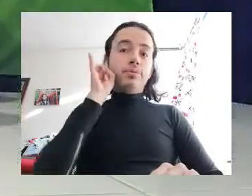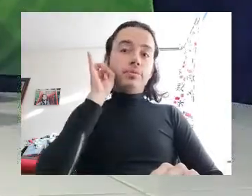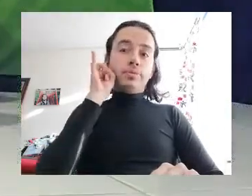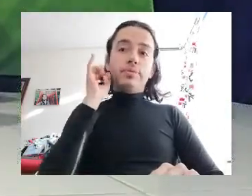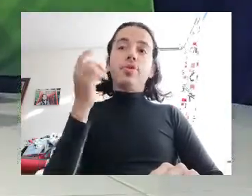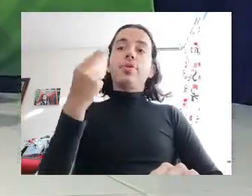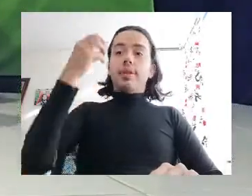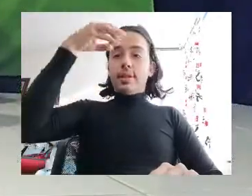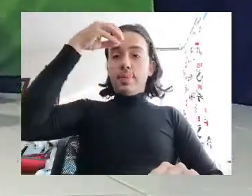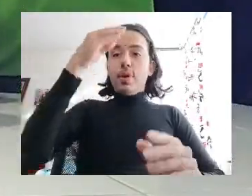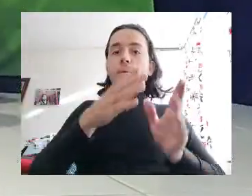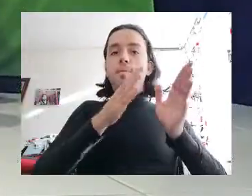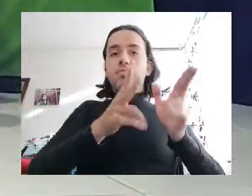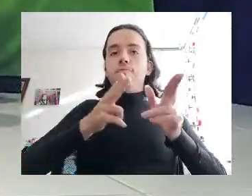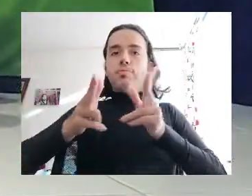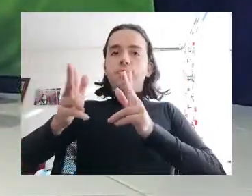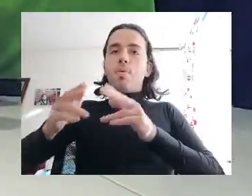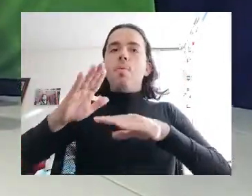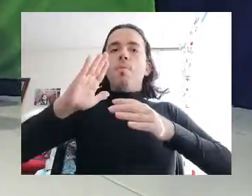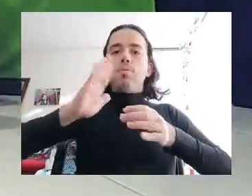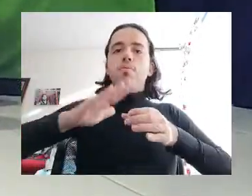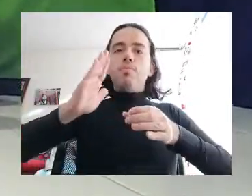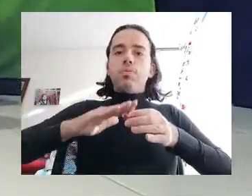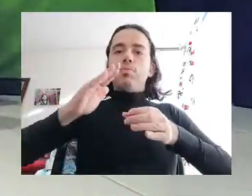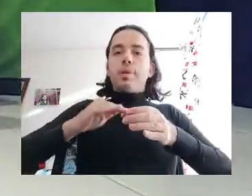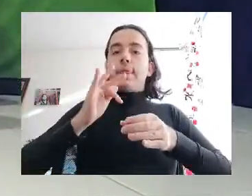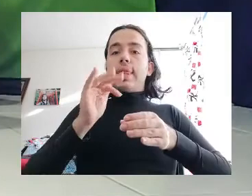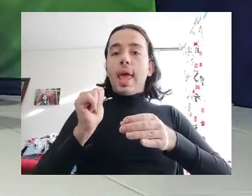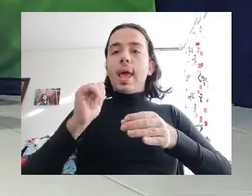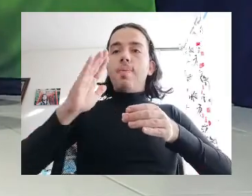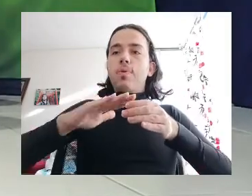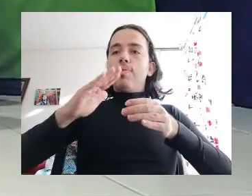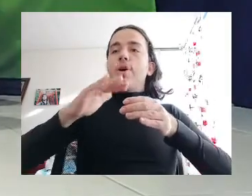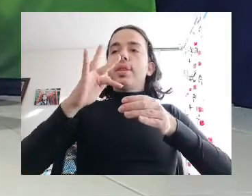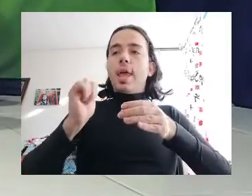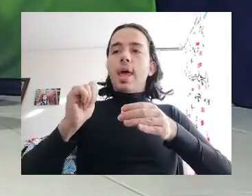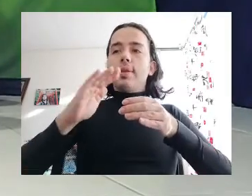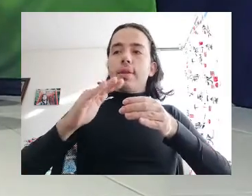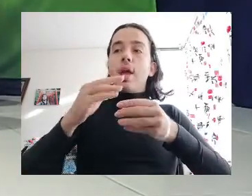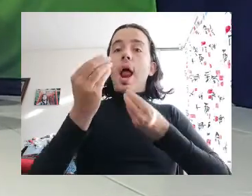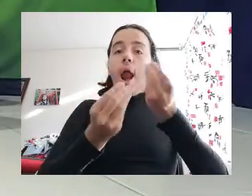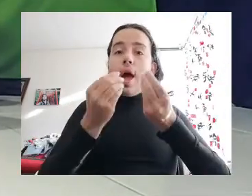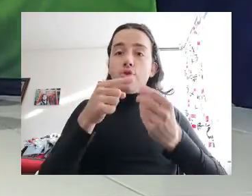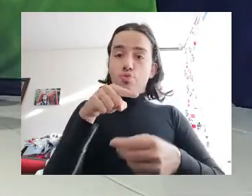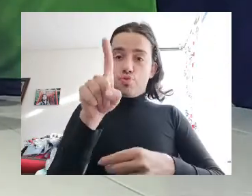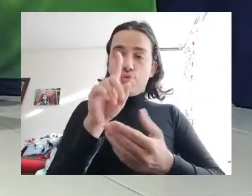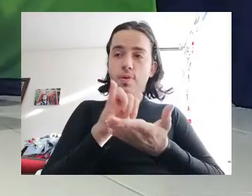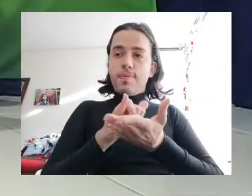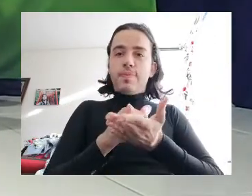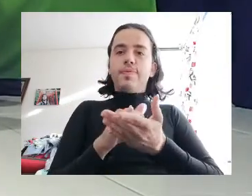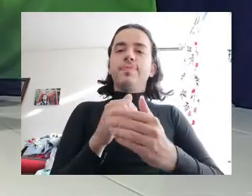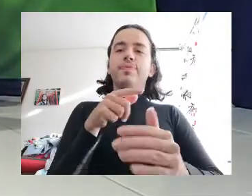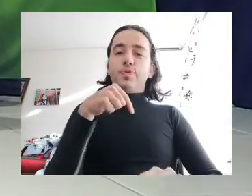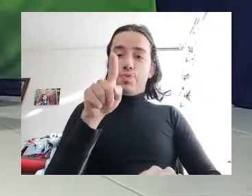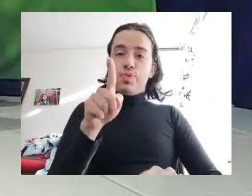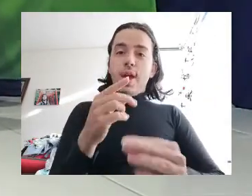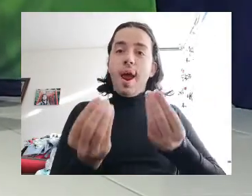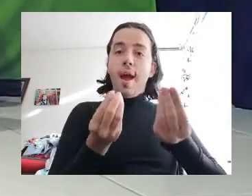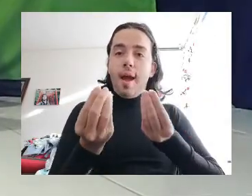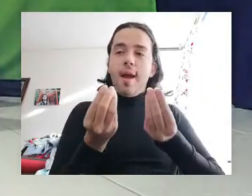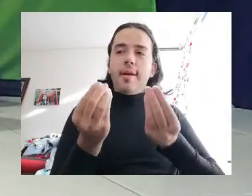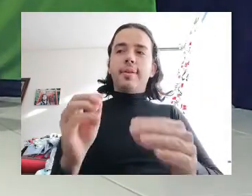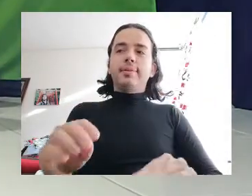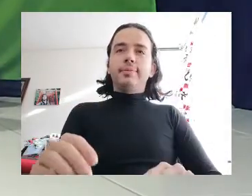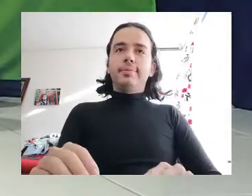Escucha este nuevo ritmo solo. Pum, ta, pum, pum, ta. Pum, ta, pum,